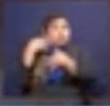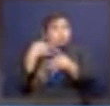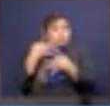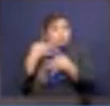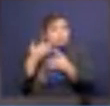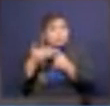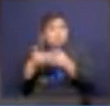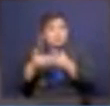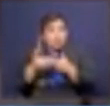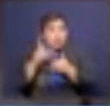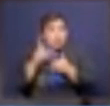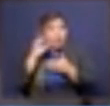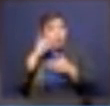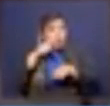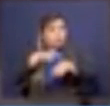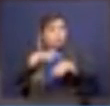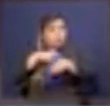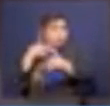Sin embargo,